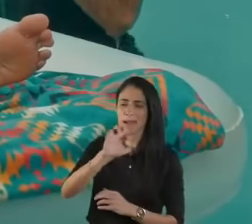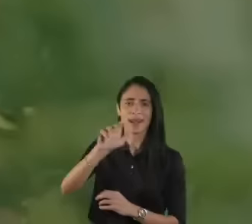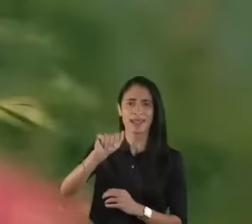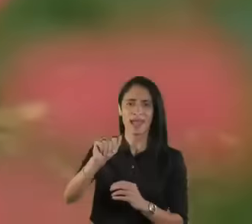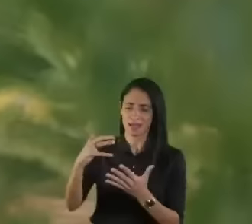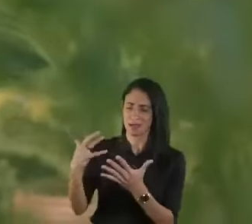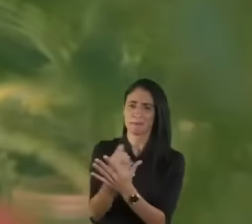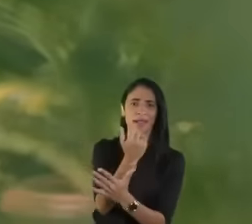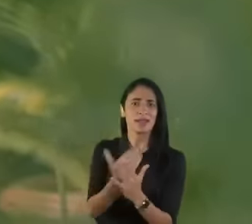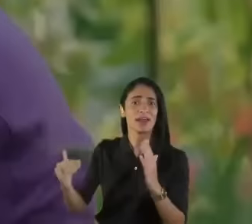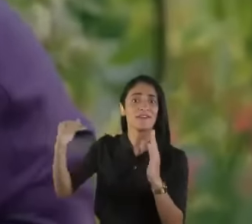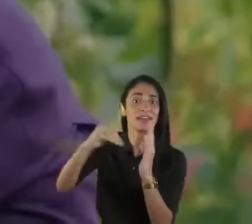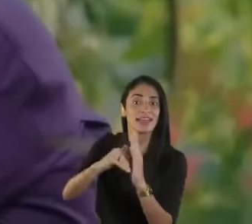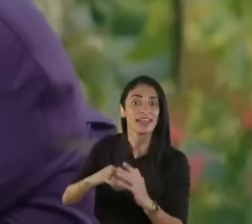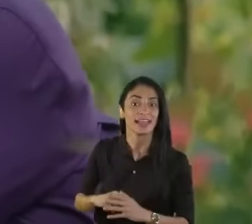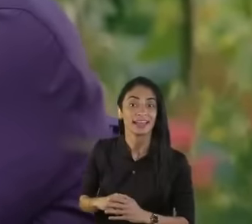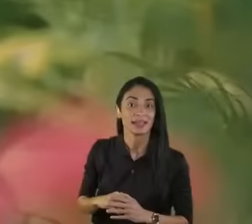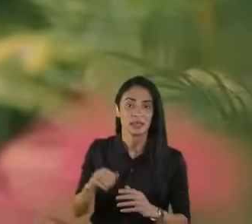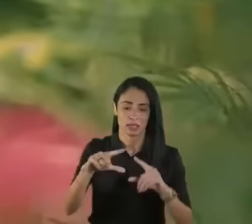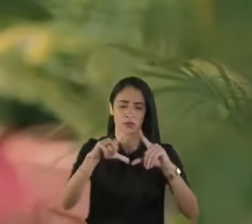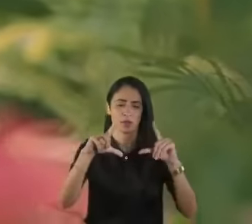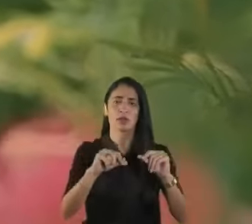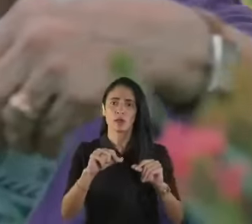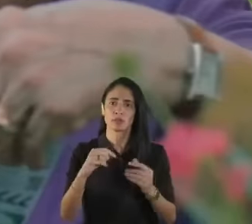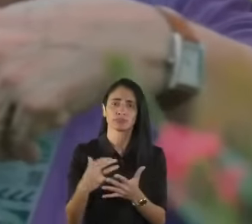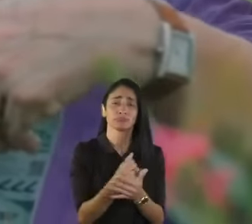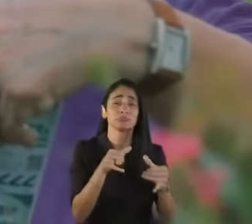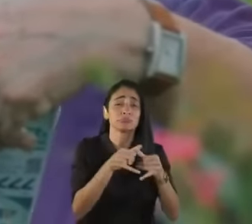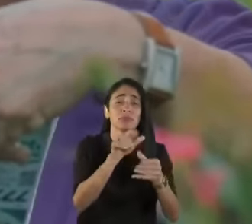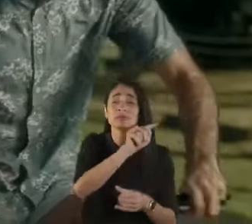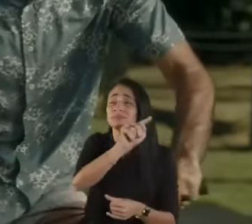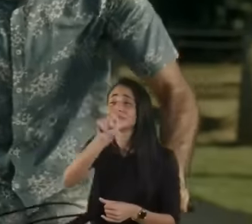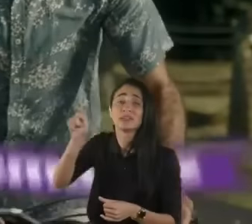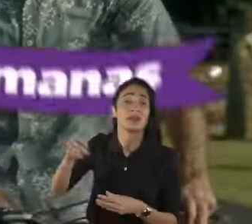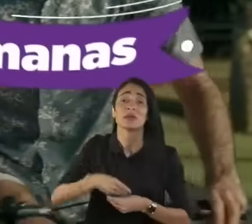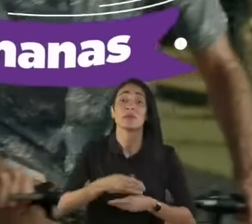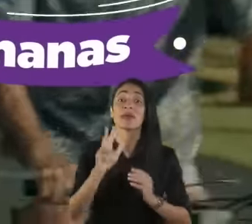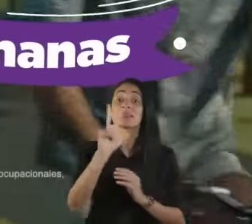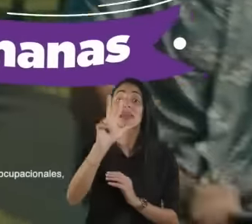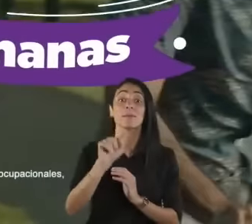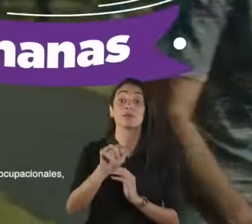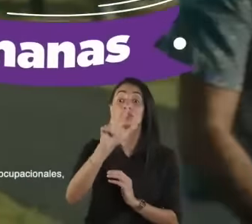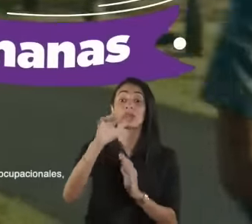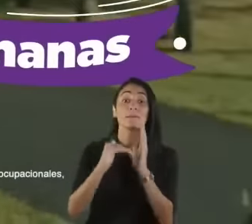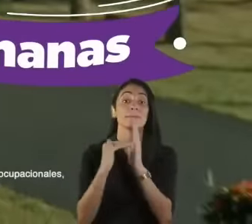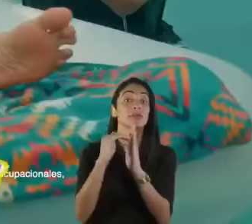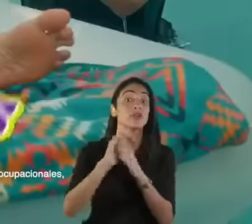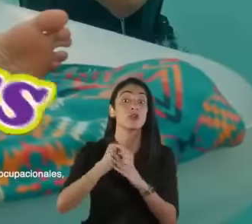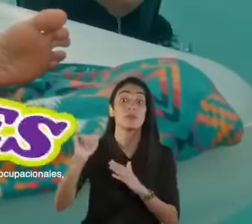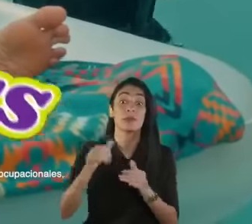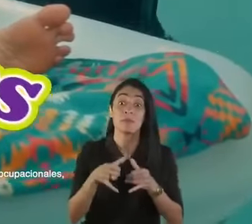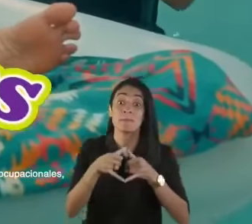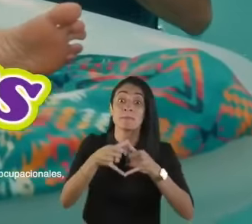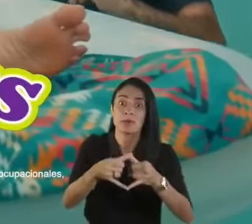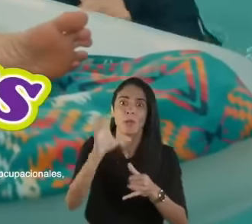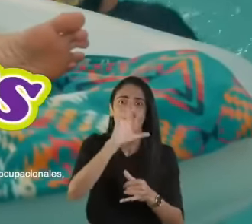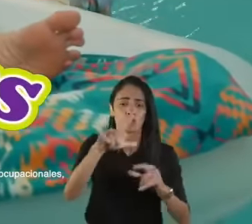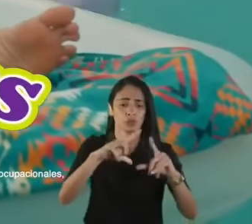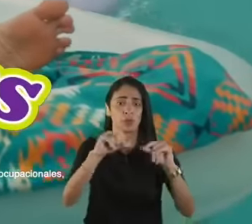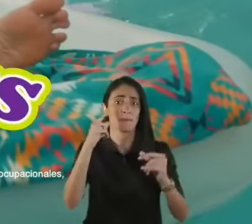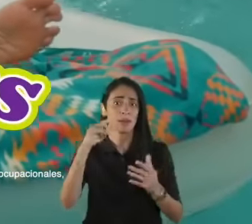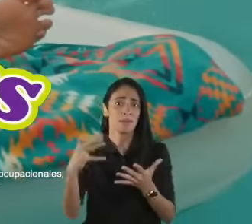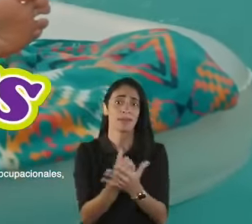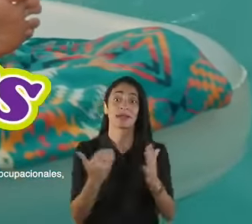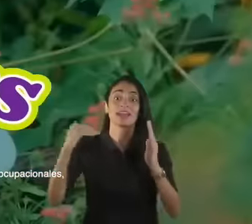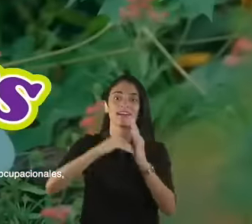que te pegue! ¡María, para que te pegues otra vez! Los billeteros están por todas partes, repartiendo más de 3.3 millones en